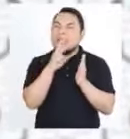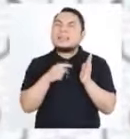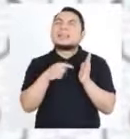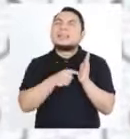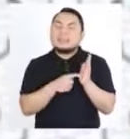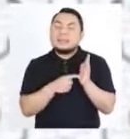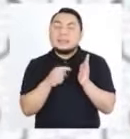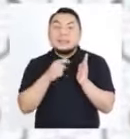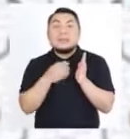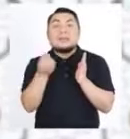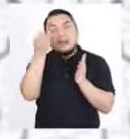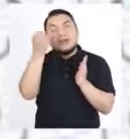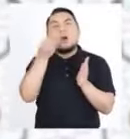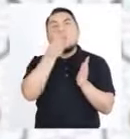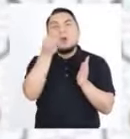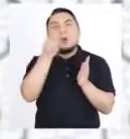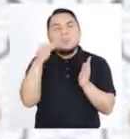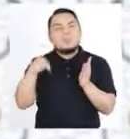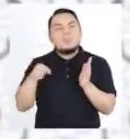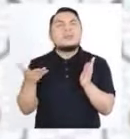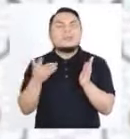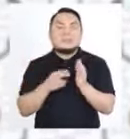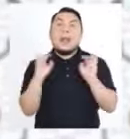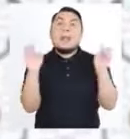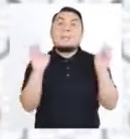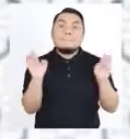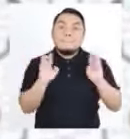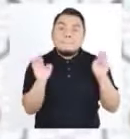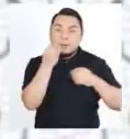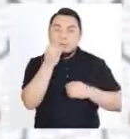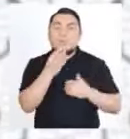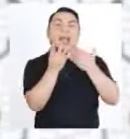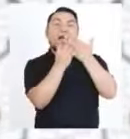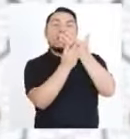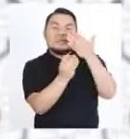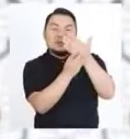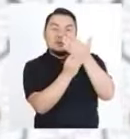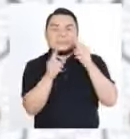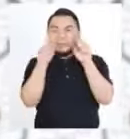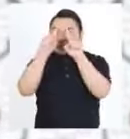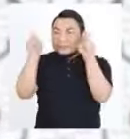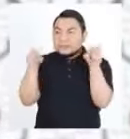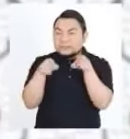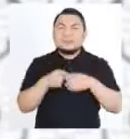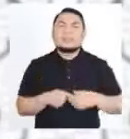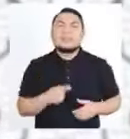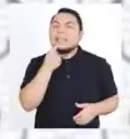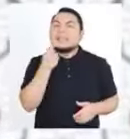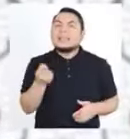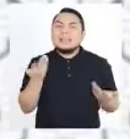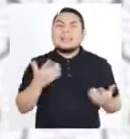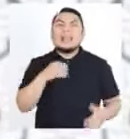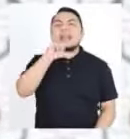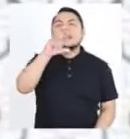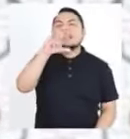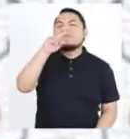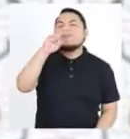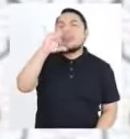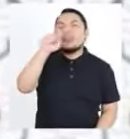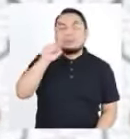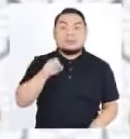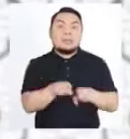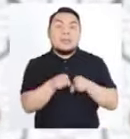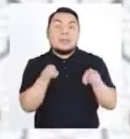qué dice. Contenido energético, proteínas, grasas y entre paréntesis dice